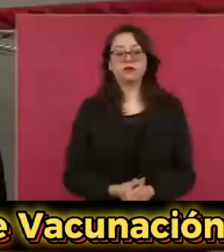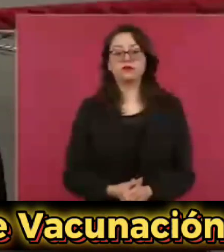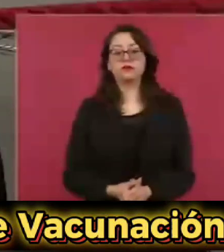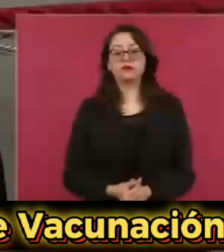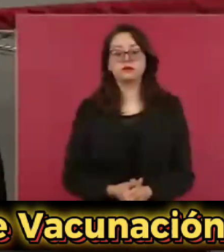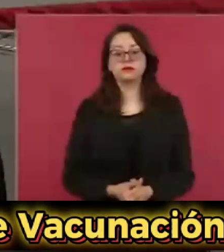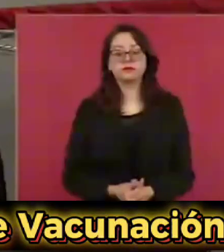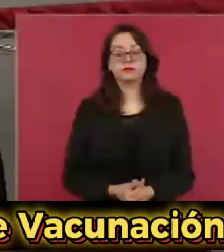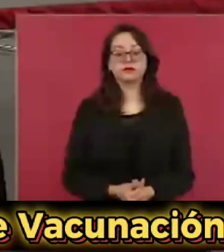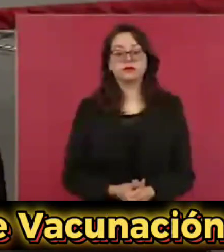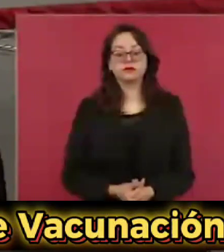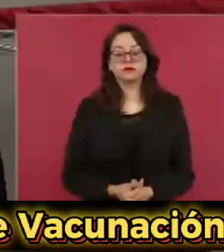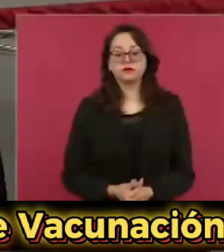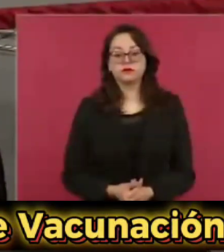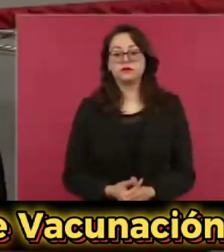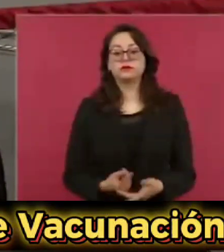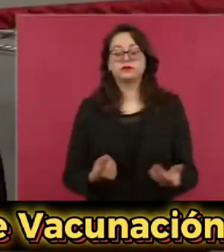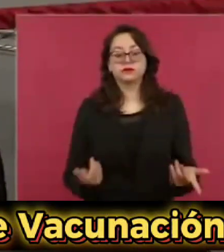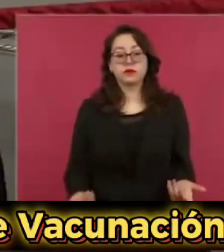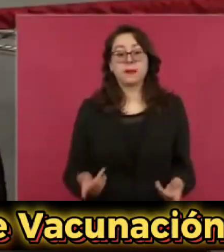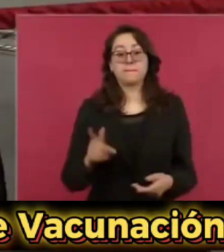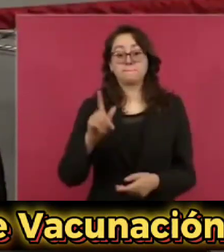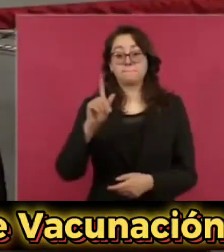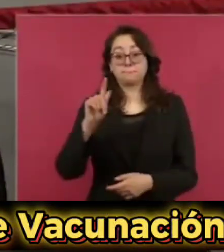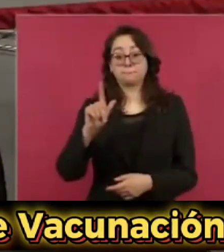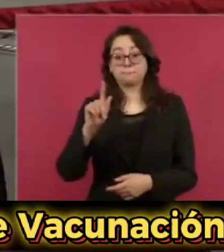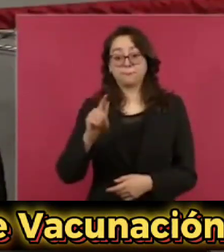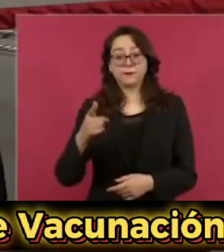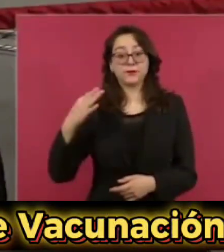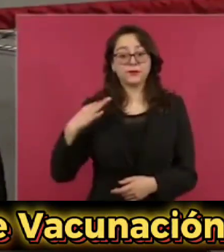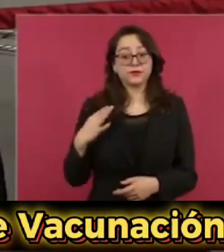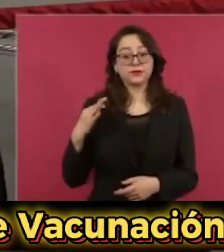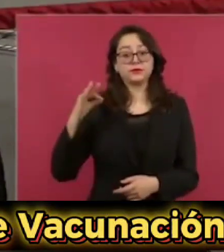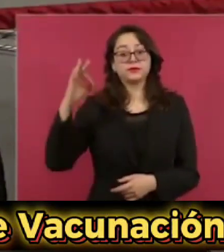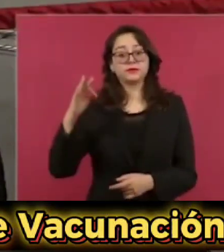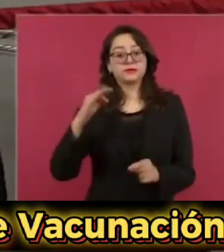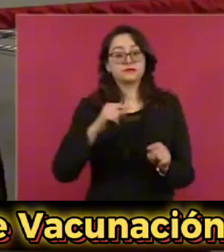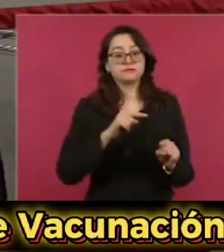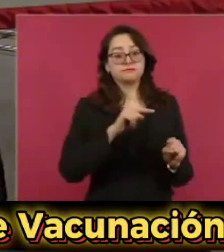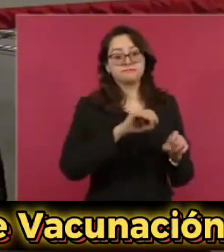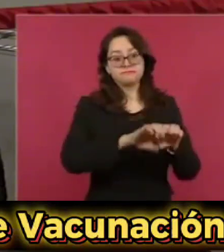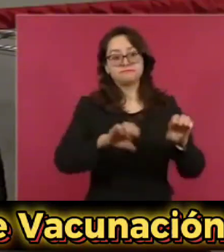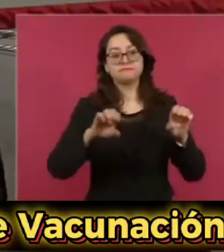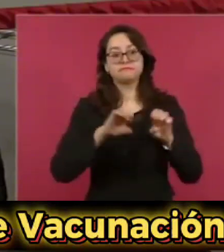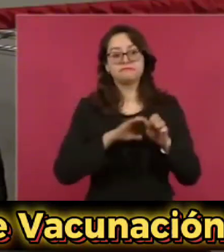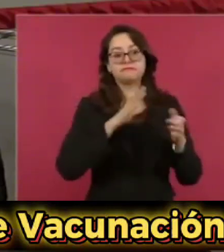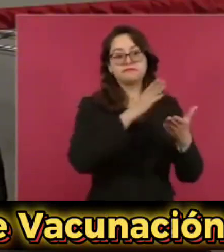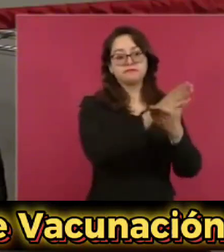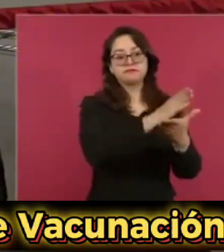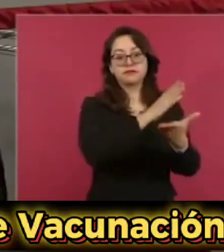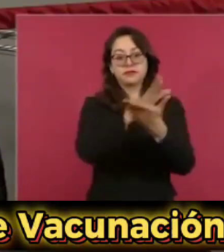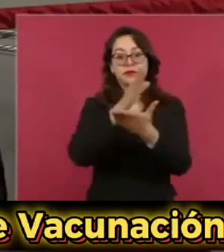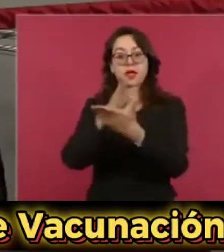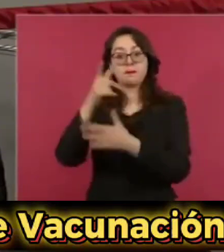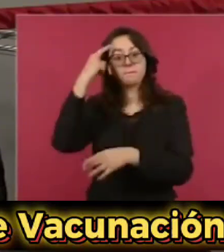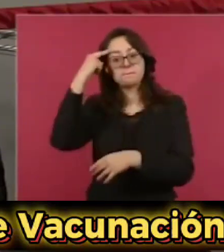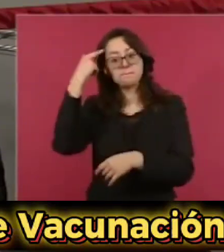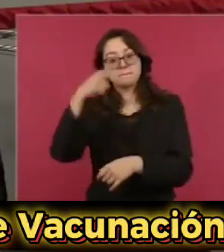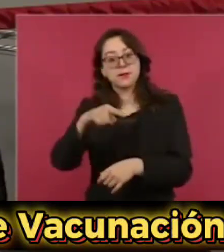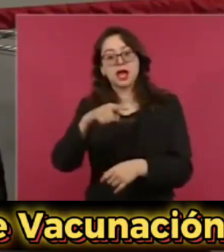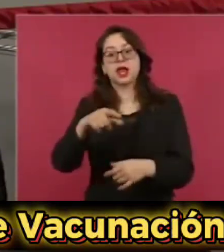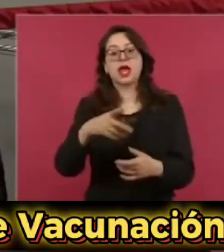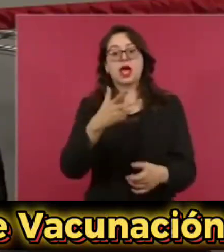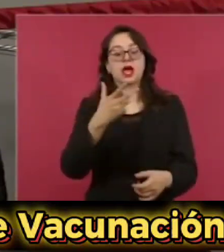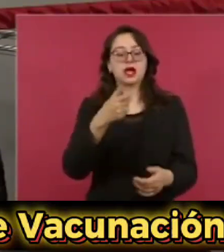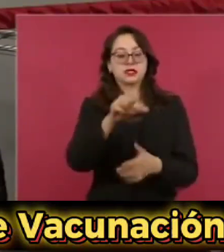aquí, por 70 voluntarios, estas brigadas para el Centro de Salud de